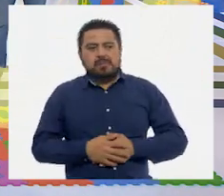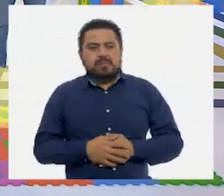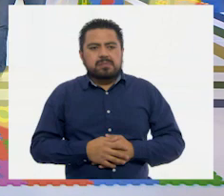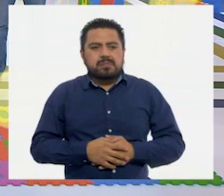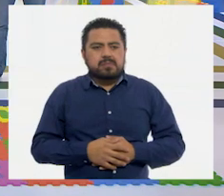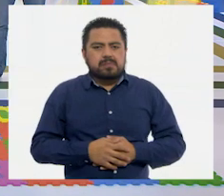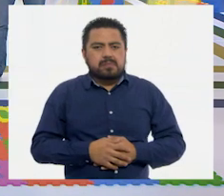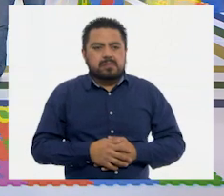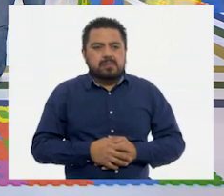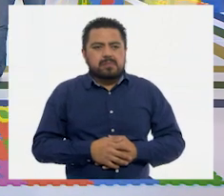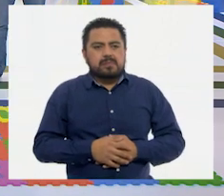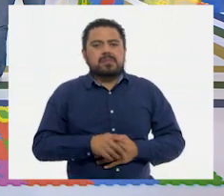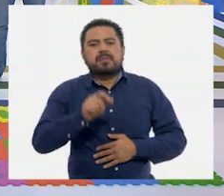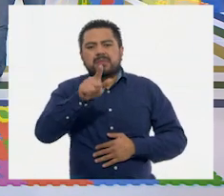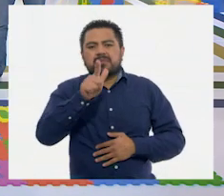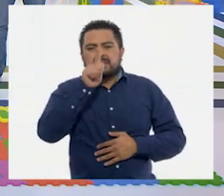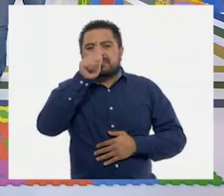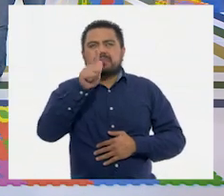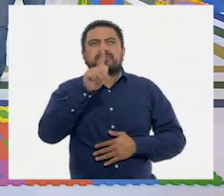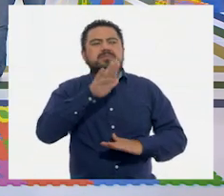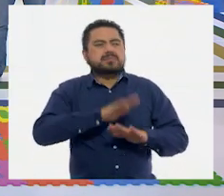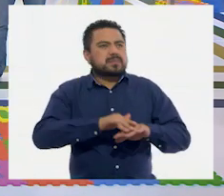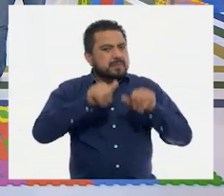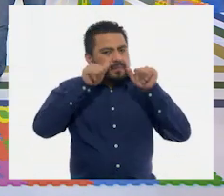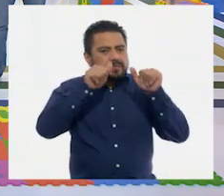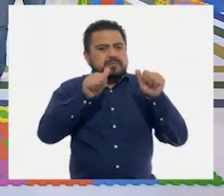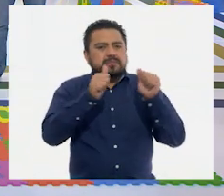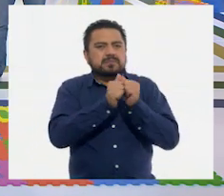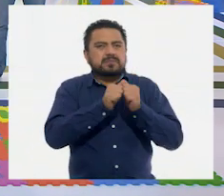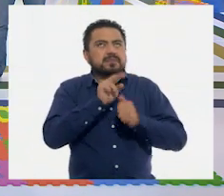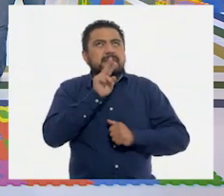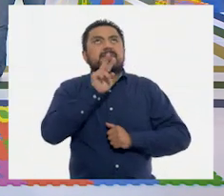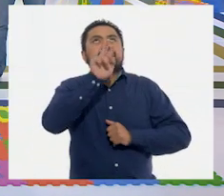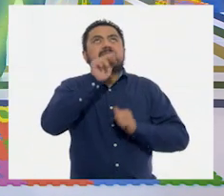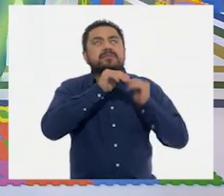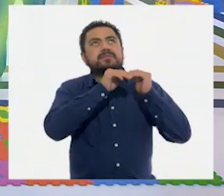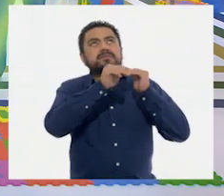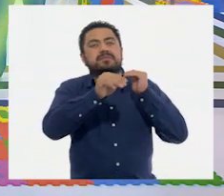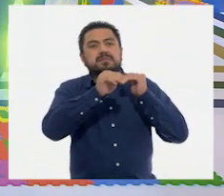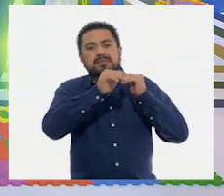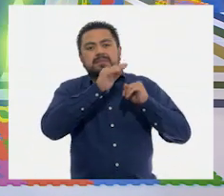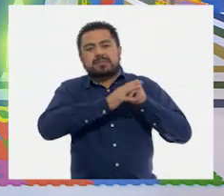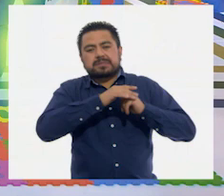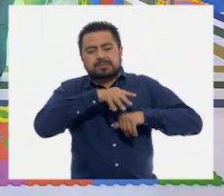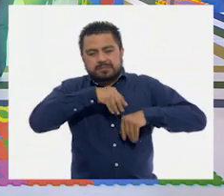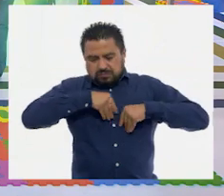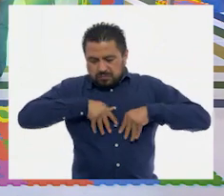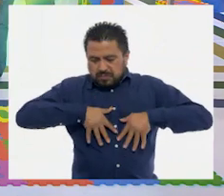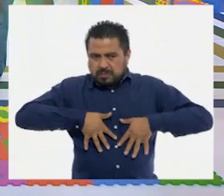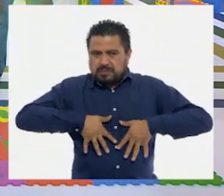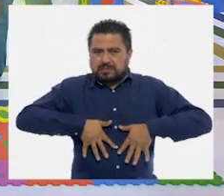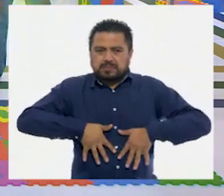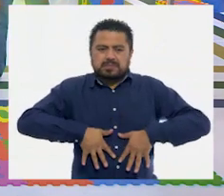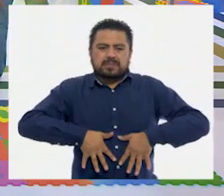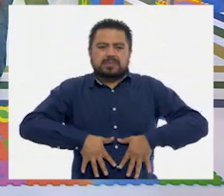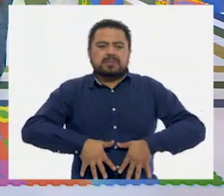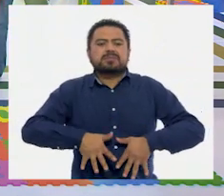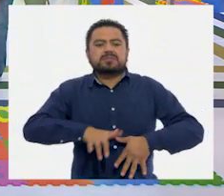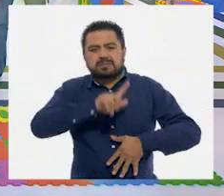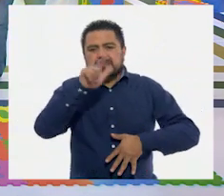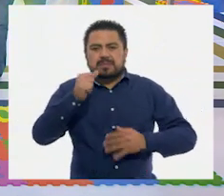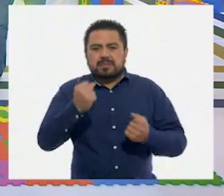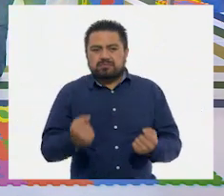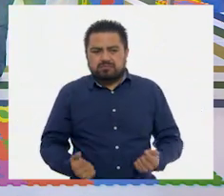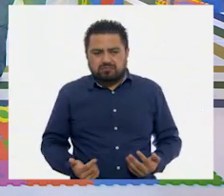y la luz, concéntrense un poquito en la luz, en el pecho, va bajando por las piernas. Va